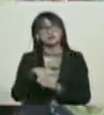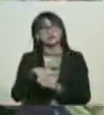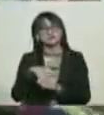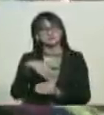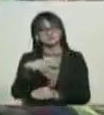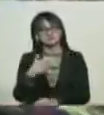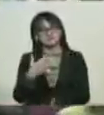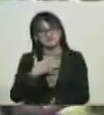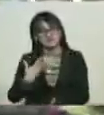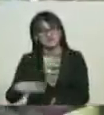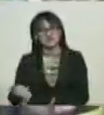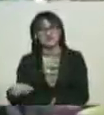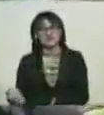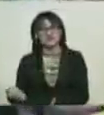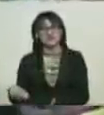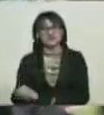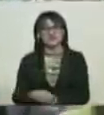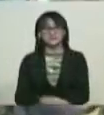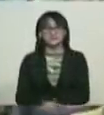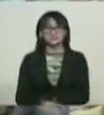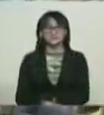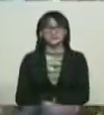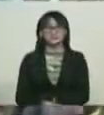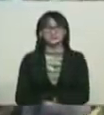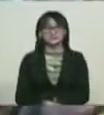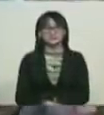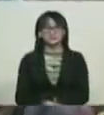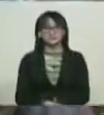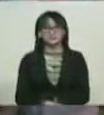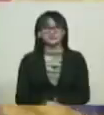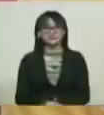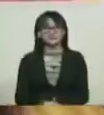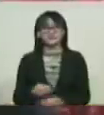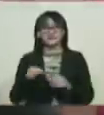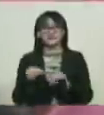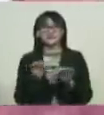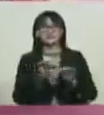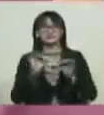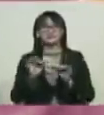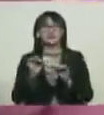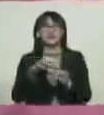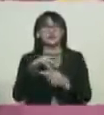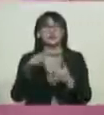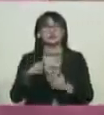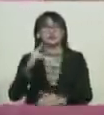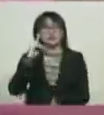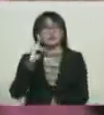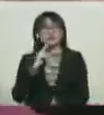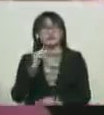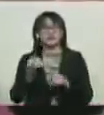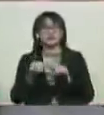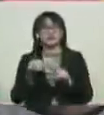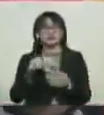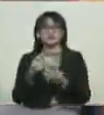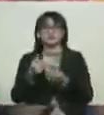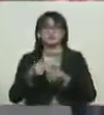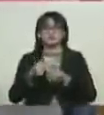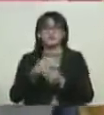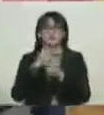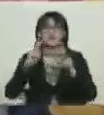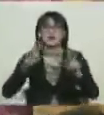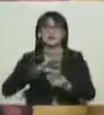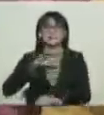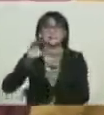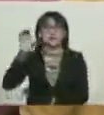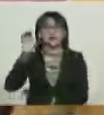en las elecciones presidenciales, y de esa manera seguir consolidando la revolución bolivariana y seguir consolidando la paz en nuestra